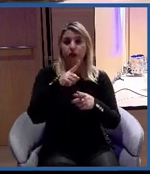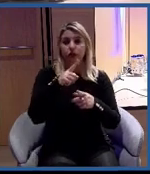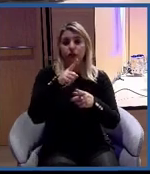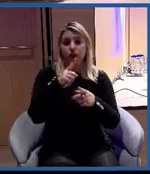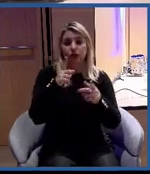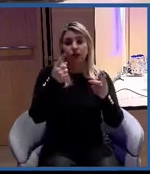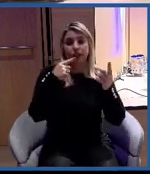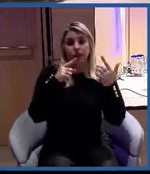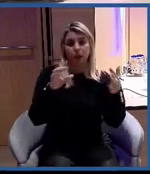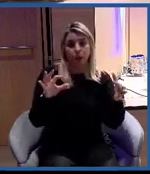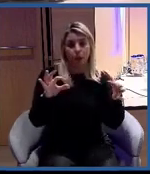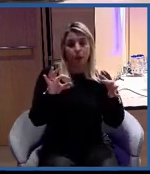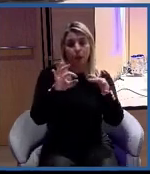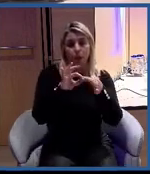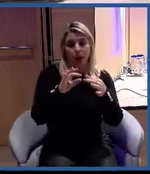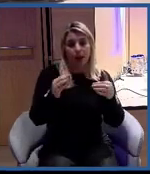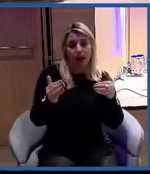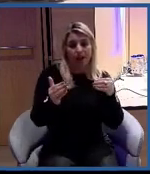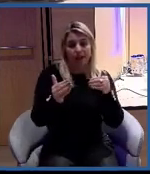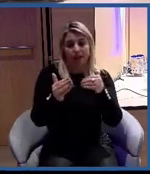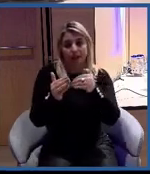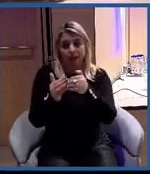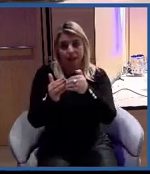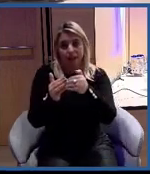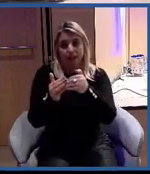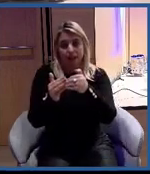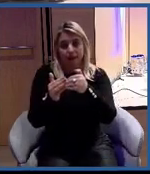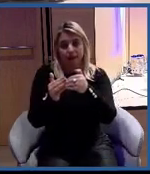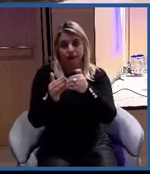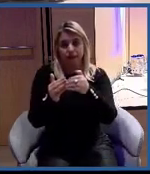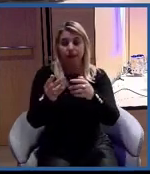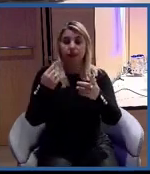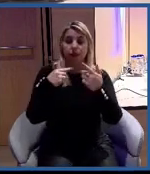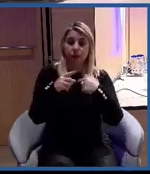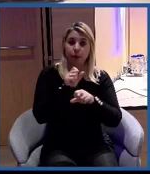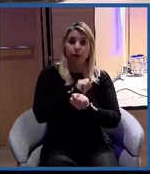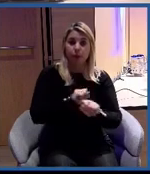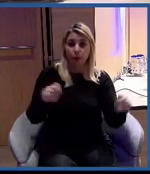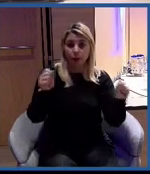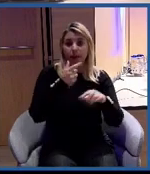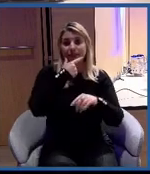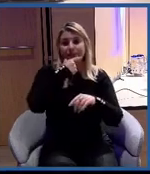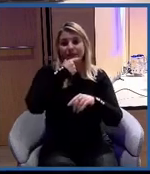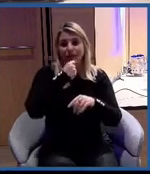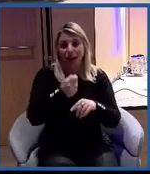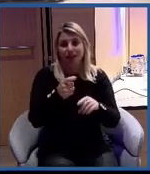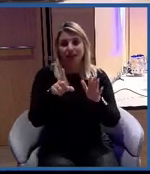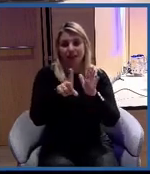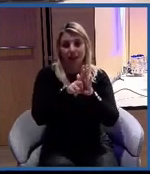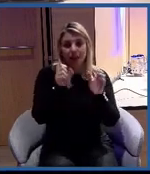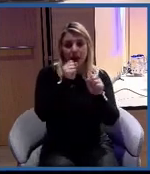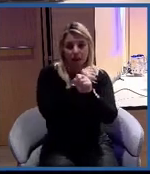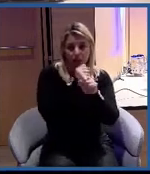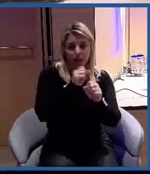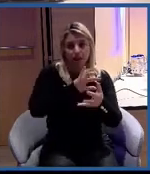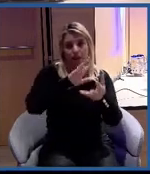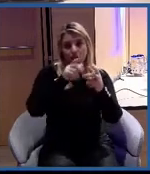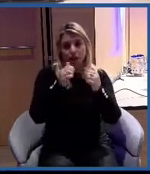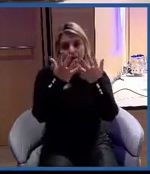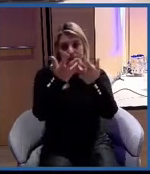eh o por lo menos reducir las brechas y facilitar la transparencia electoral en contextos cada día más